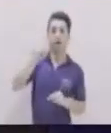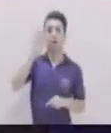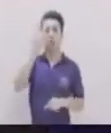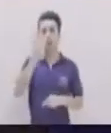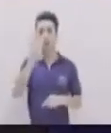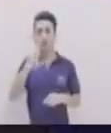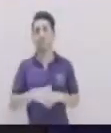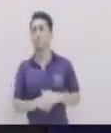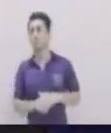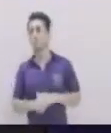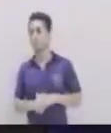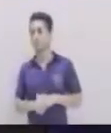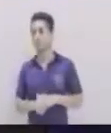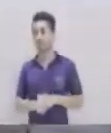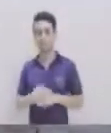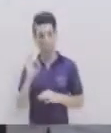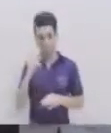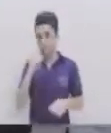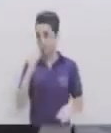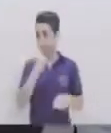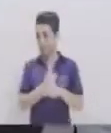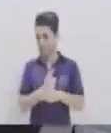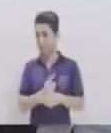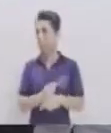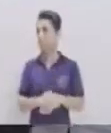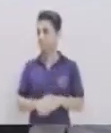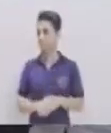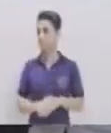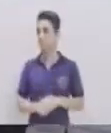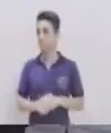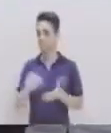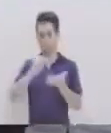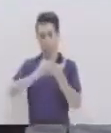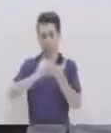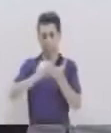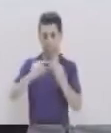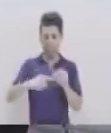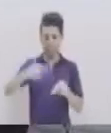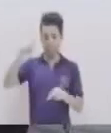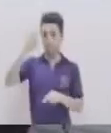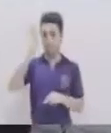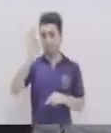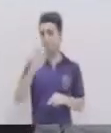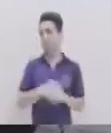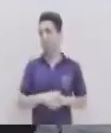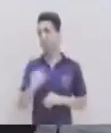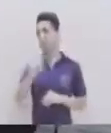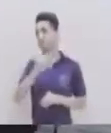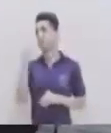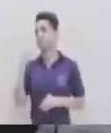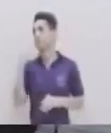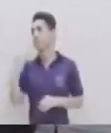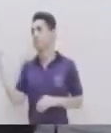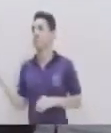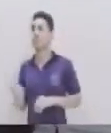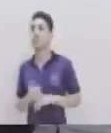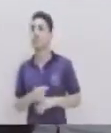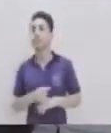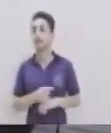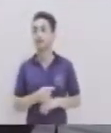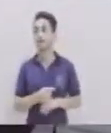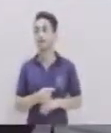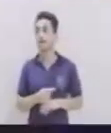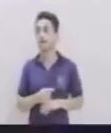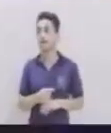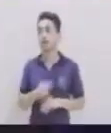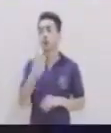me ubico en el número 4 y vemos que está coloreado hasta el número 4. El siguiente sería